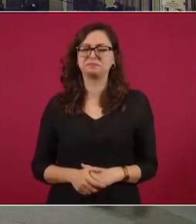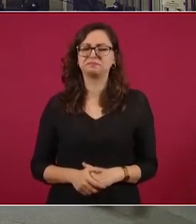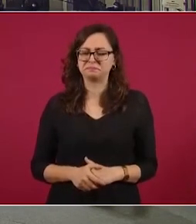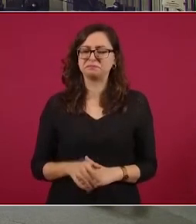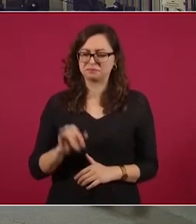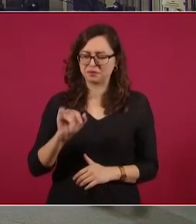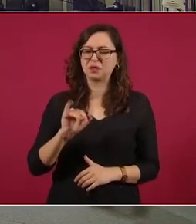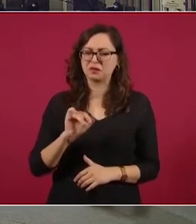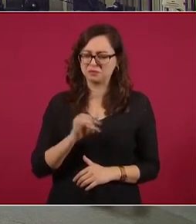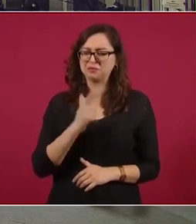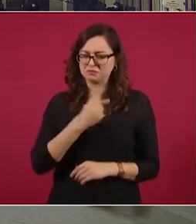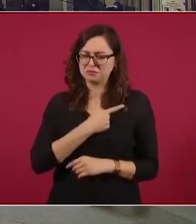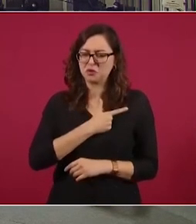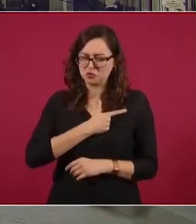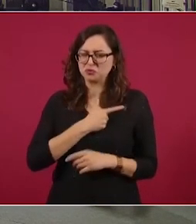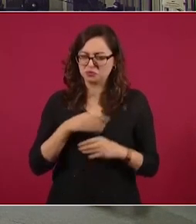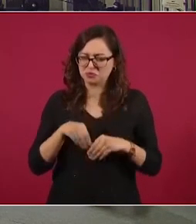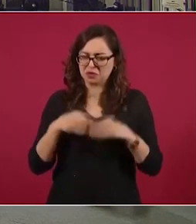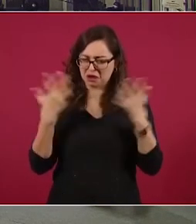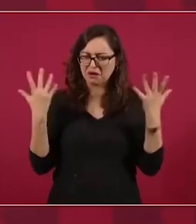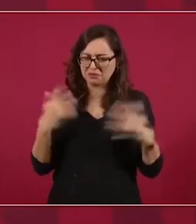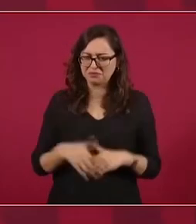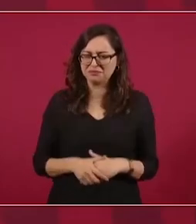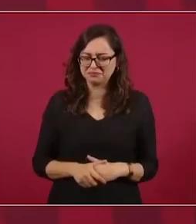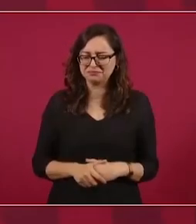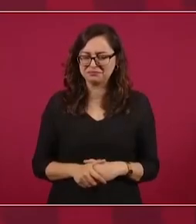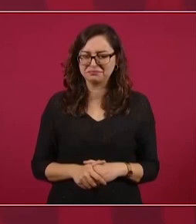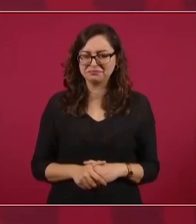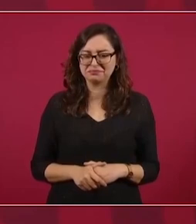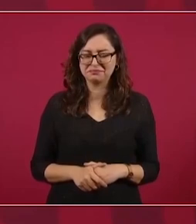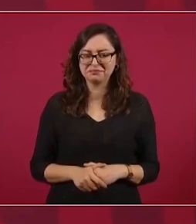mostrar, pero ahora